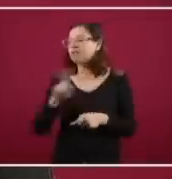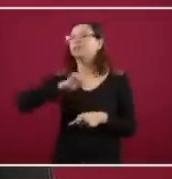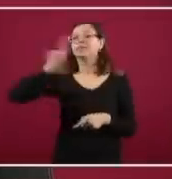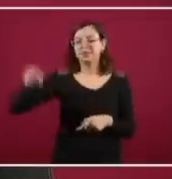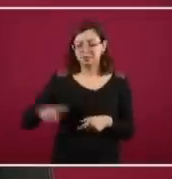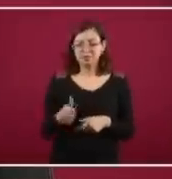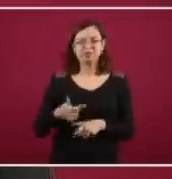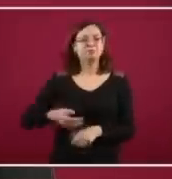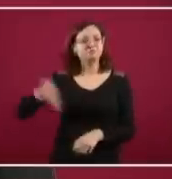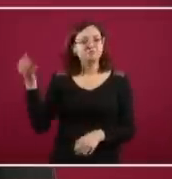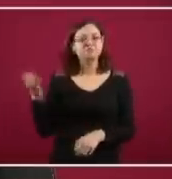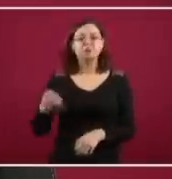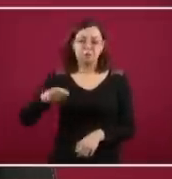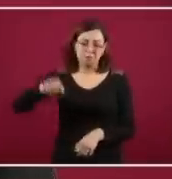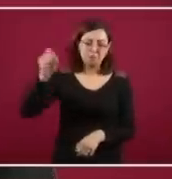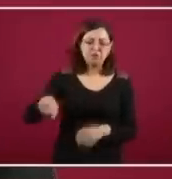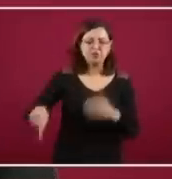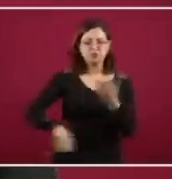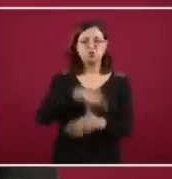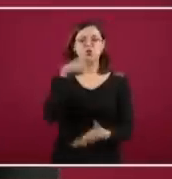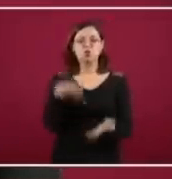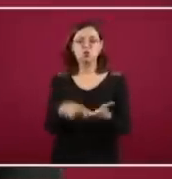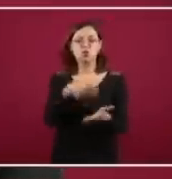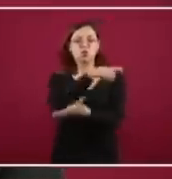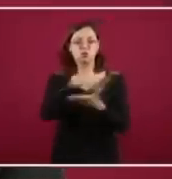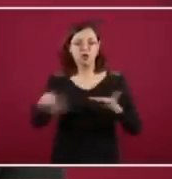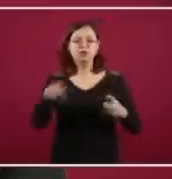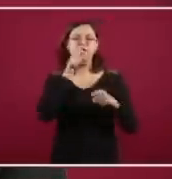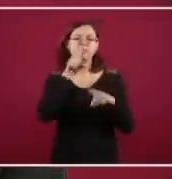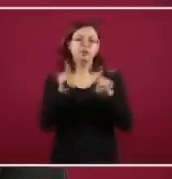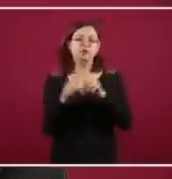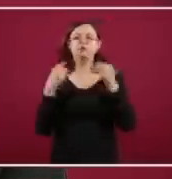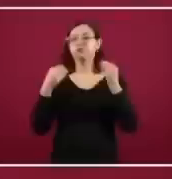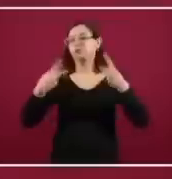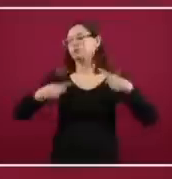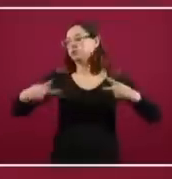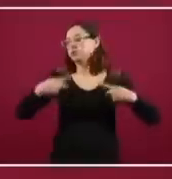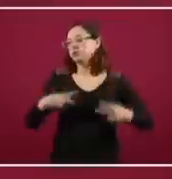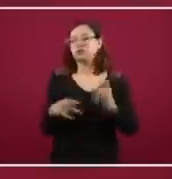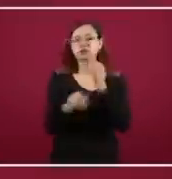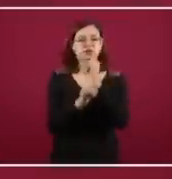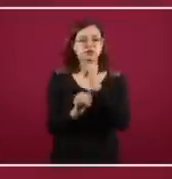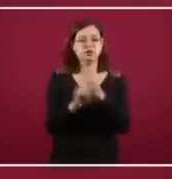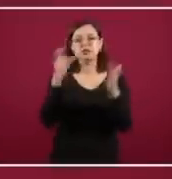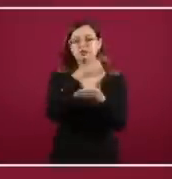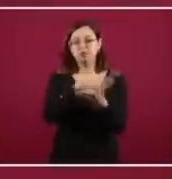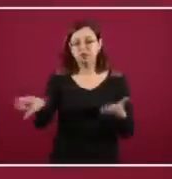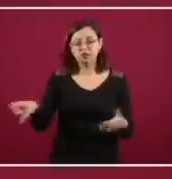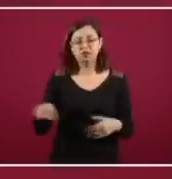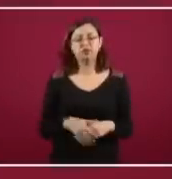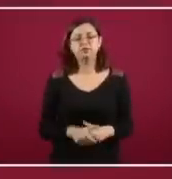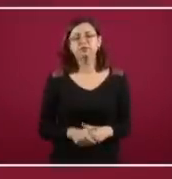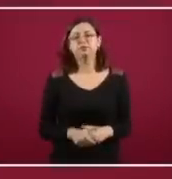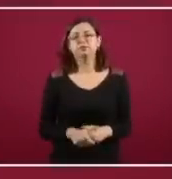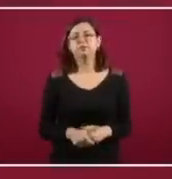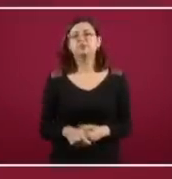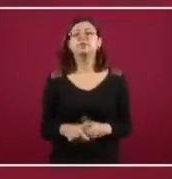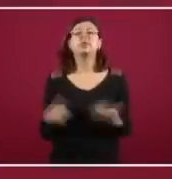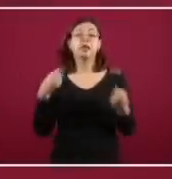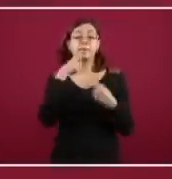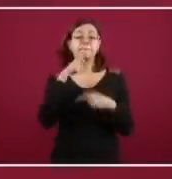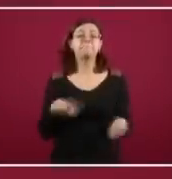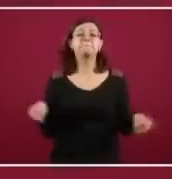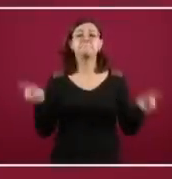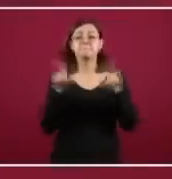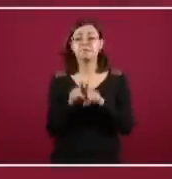concluyeron su operación, sus compras las hicieron en línea. De igual forma, cuando hablamos de la inclusión